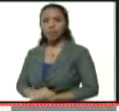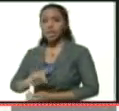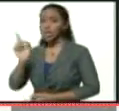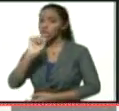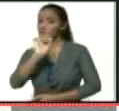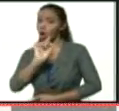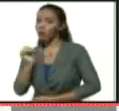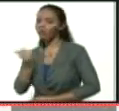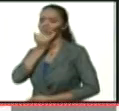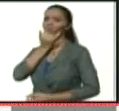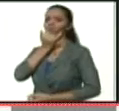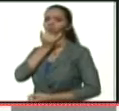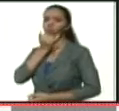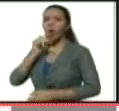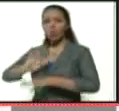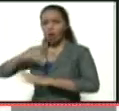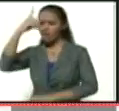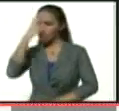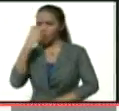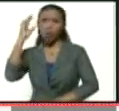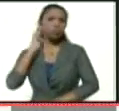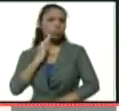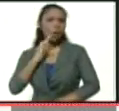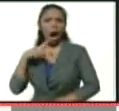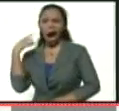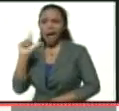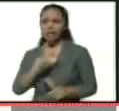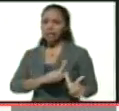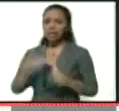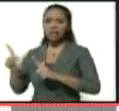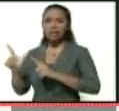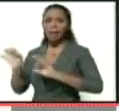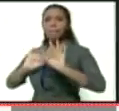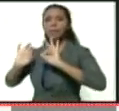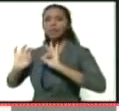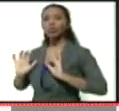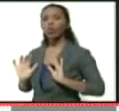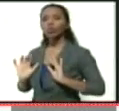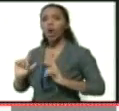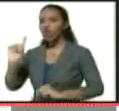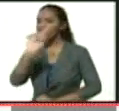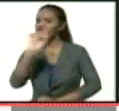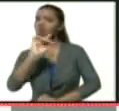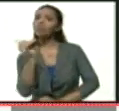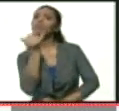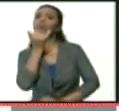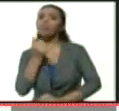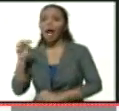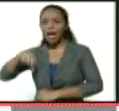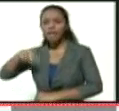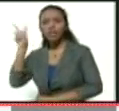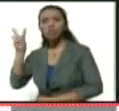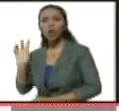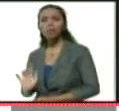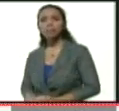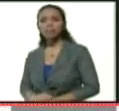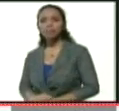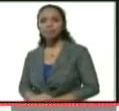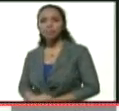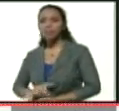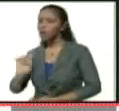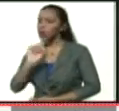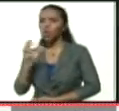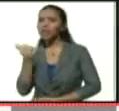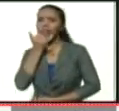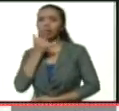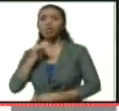equivoquen, que la furia bolivariana está lista y preparada. Que no se equivoquen con Venezuela. Que no se